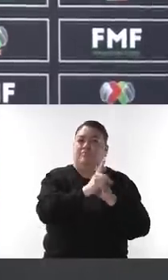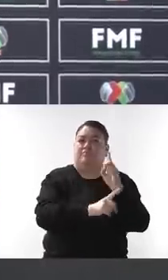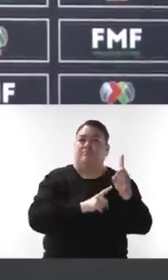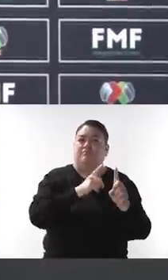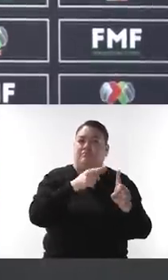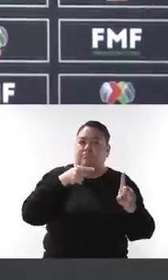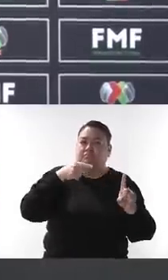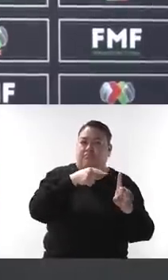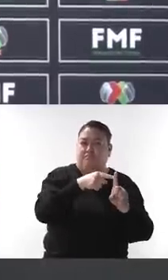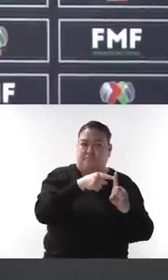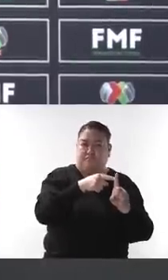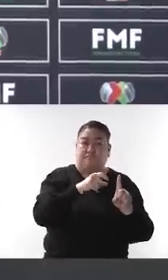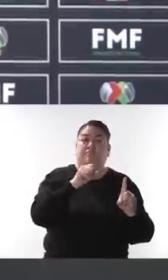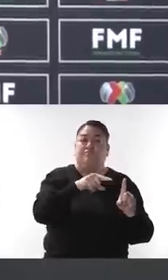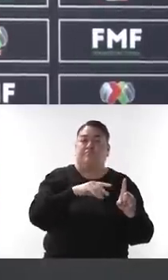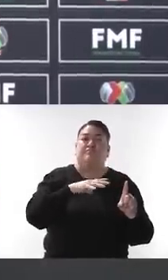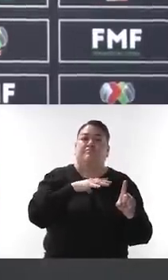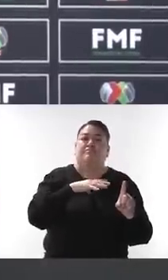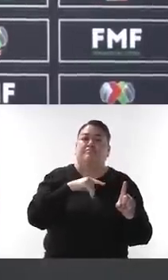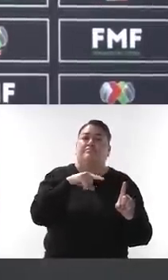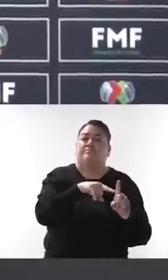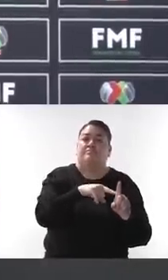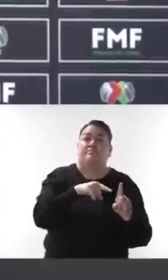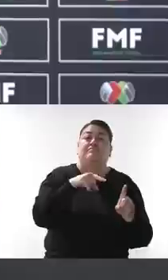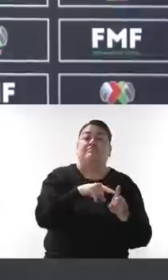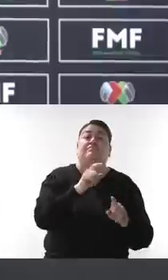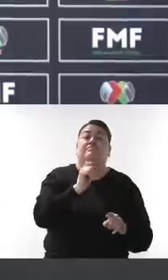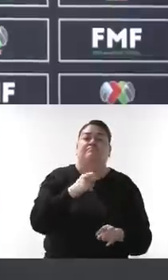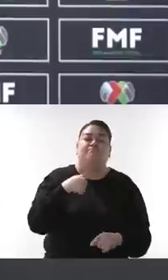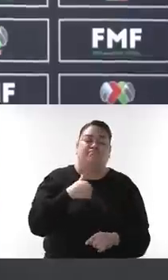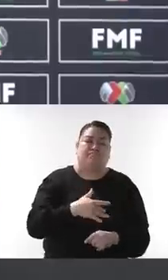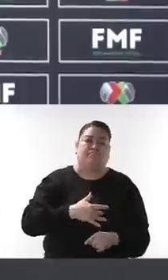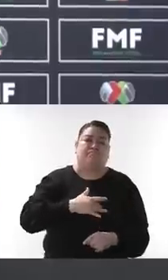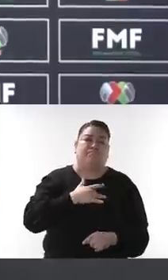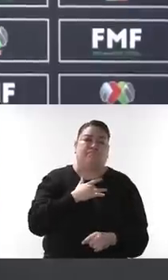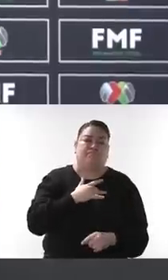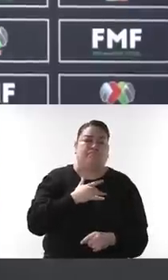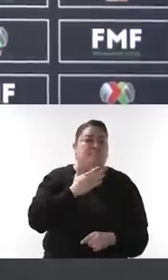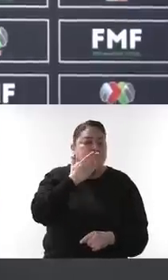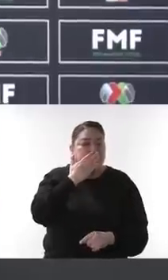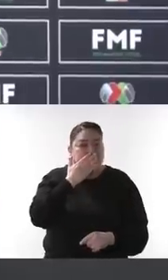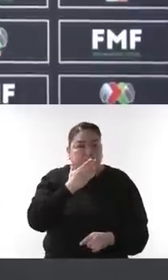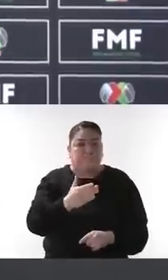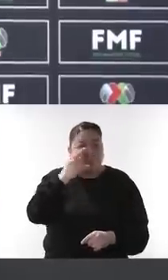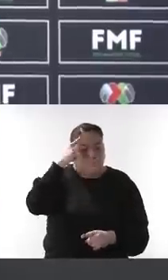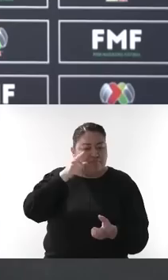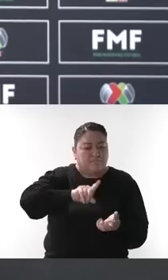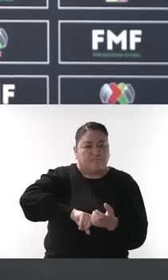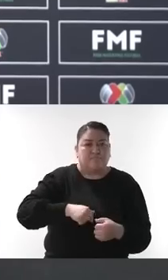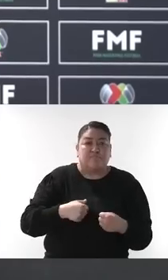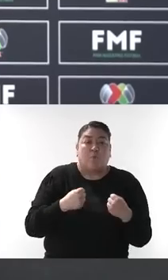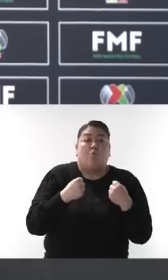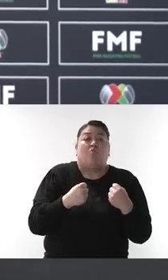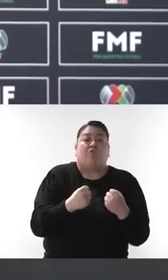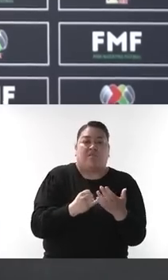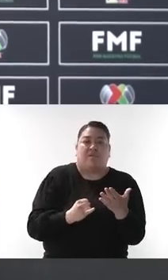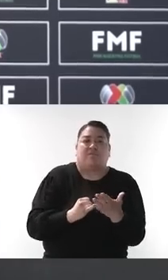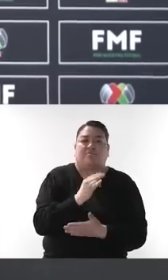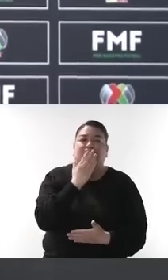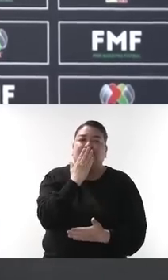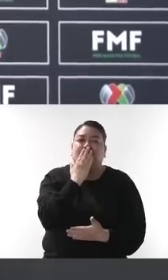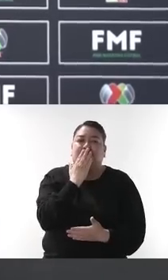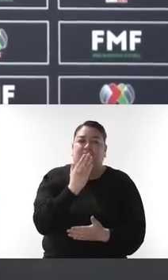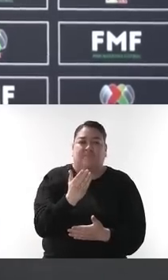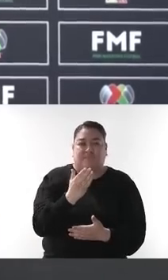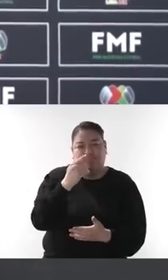estas personas y su retroalimentación, me queda claro que es una manera de fortalecer estas decisiones, por decir